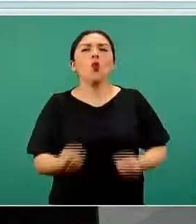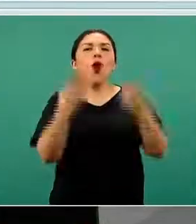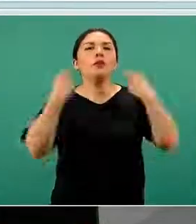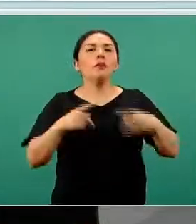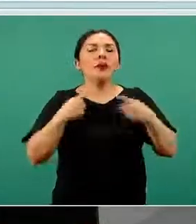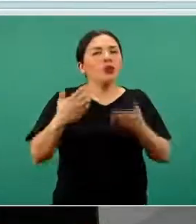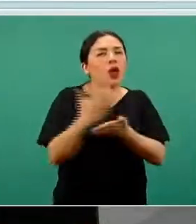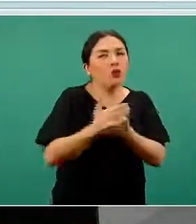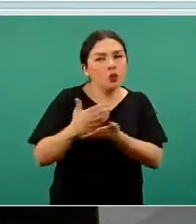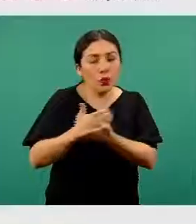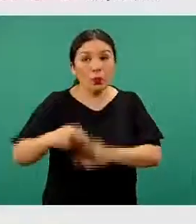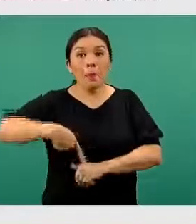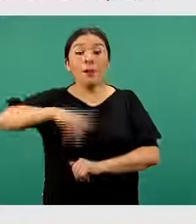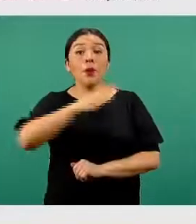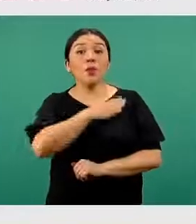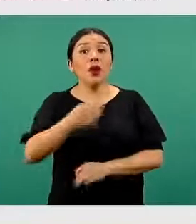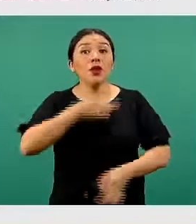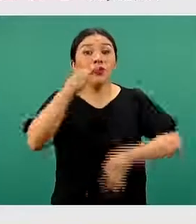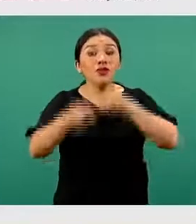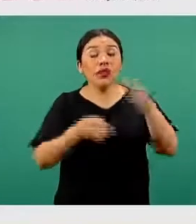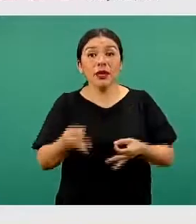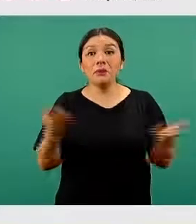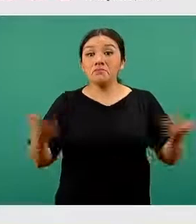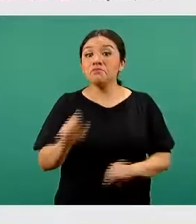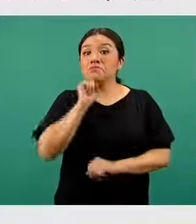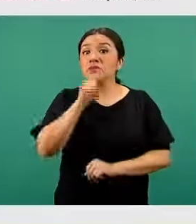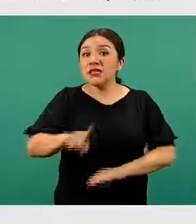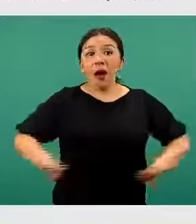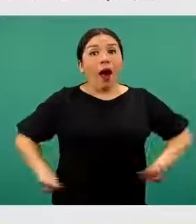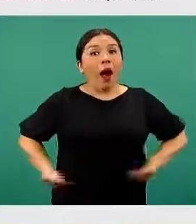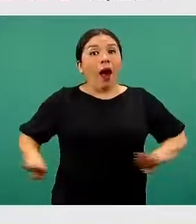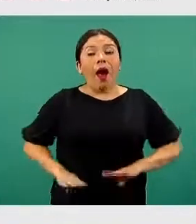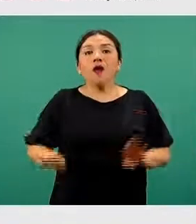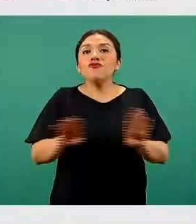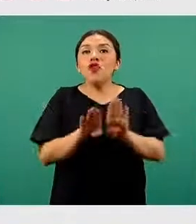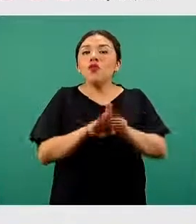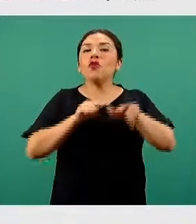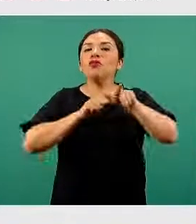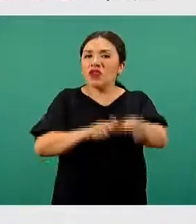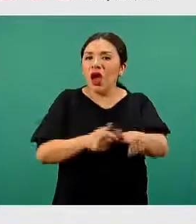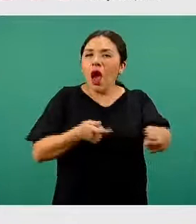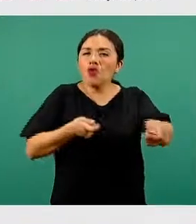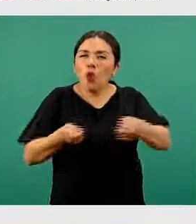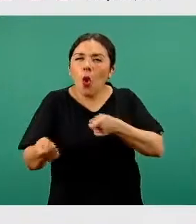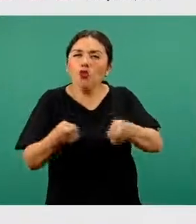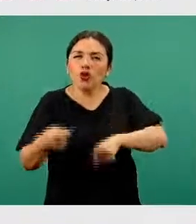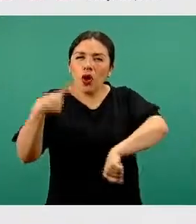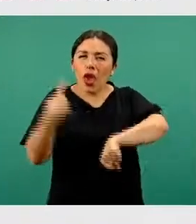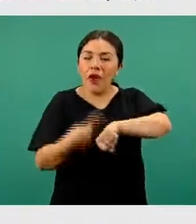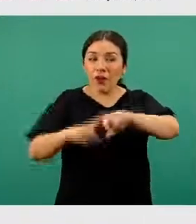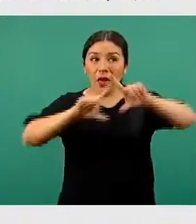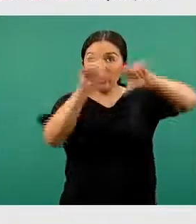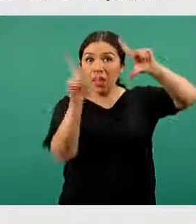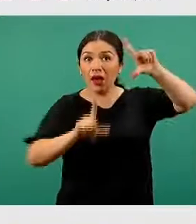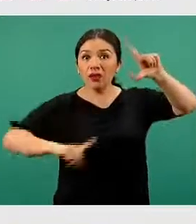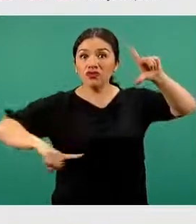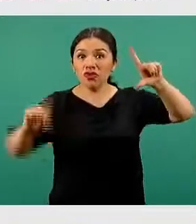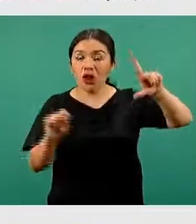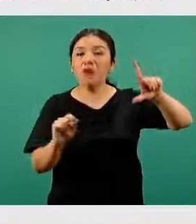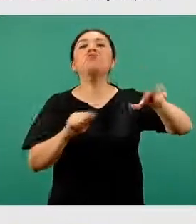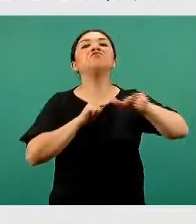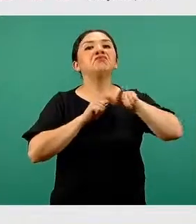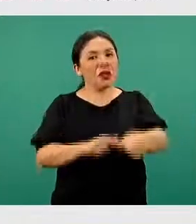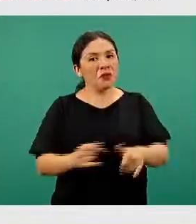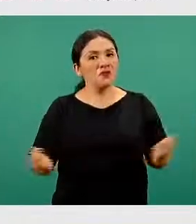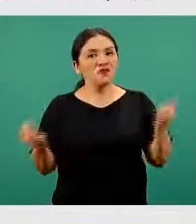personas recuperadas. Pero la buena noticia es que la misma tendencia en términos de control de la epidemia a nivel nacional